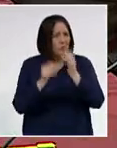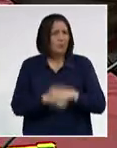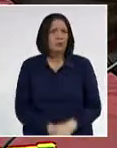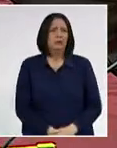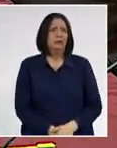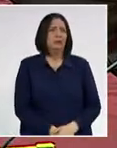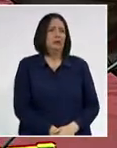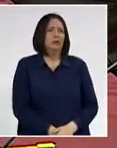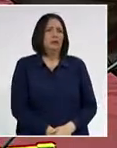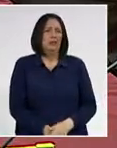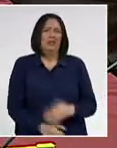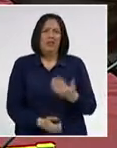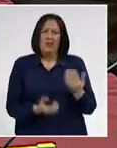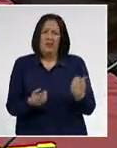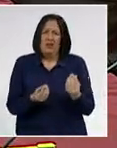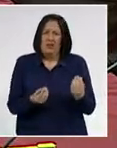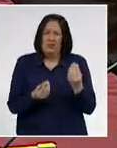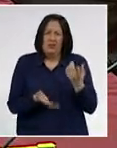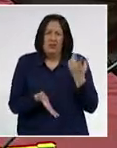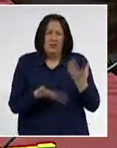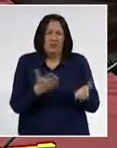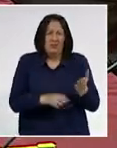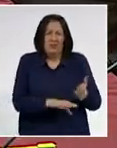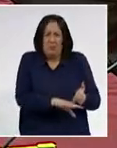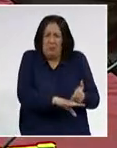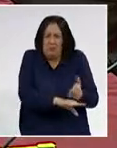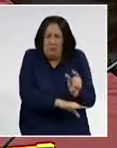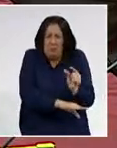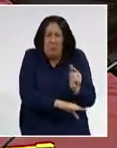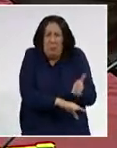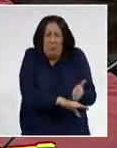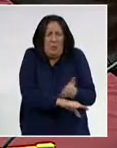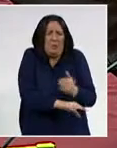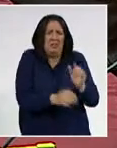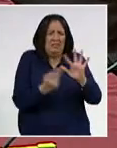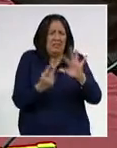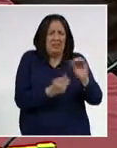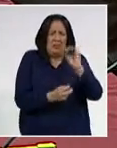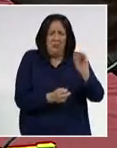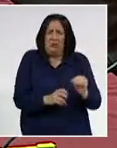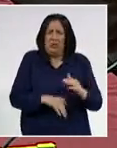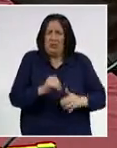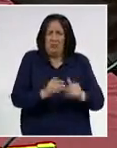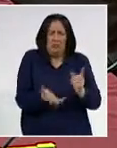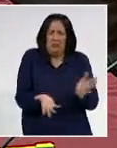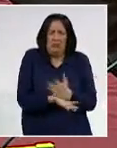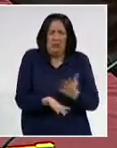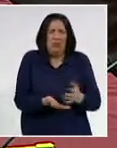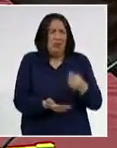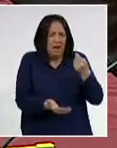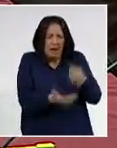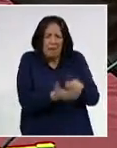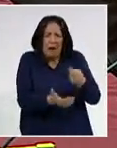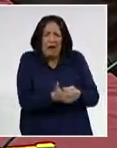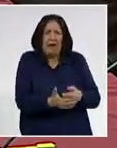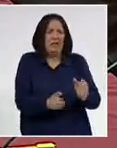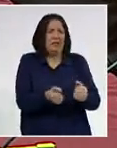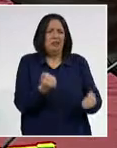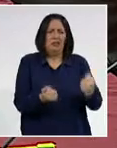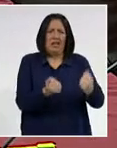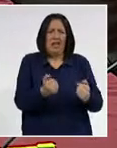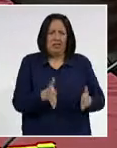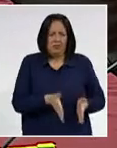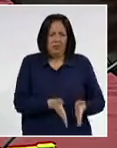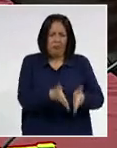un mínimo avance de las obras, no el 70%, comenzaron a cobrar el peaje. Eso